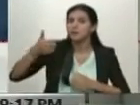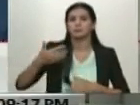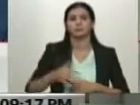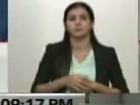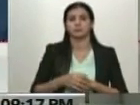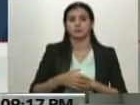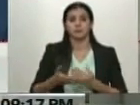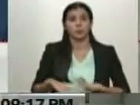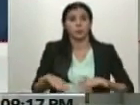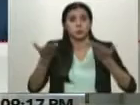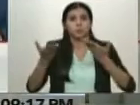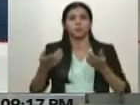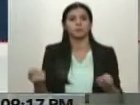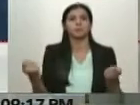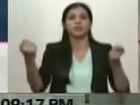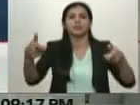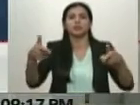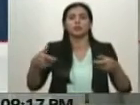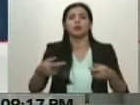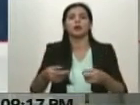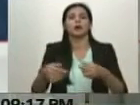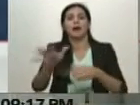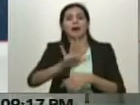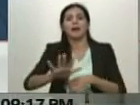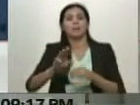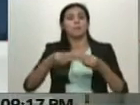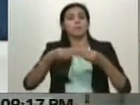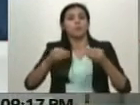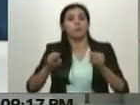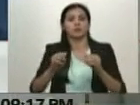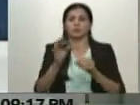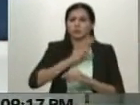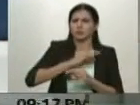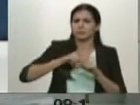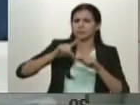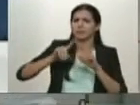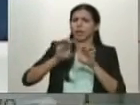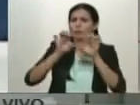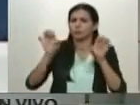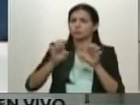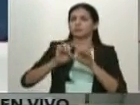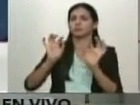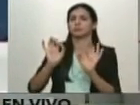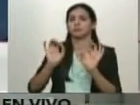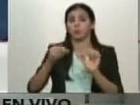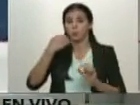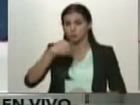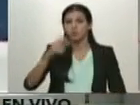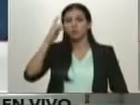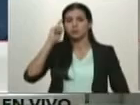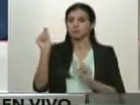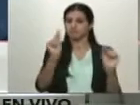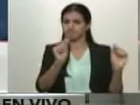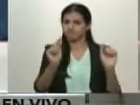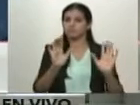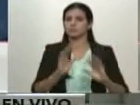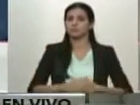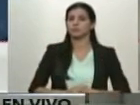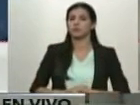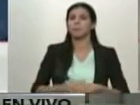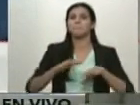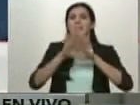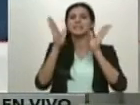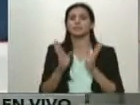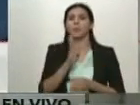la inversión pública, que es un tema especial que vamos a tratar en estos días, ministro Rodolfo Medina, de Banca y Finanzas,